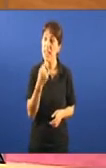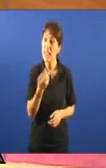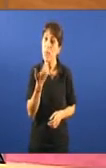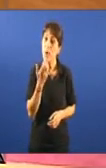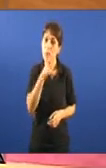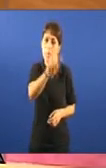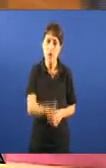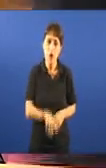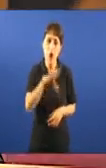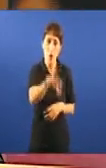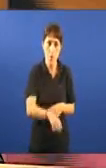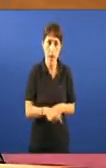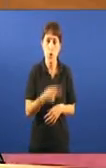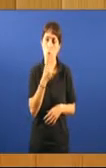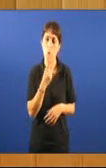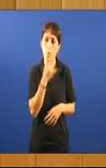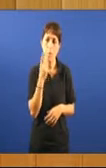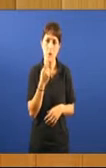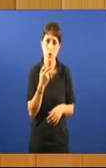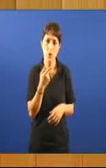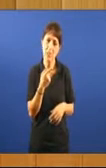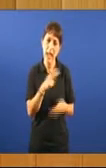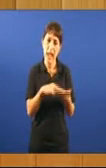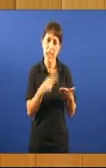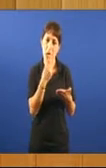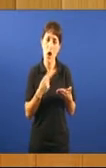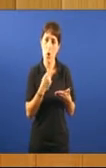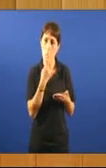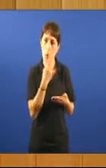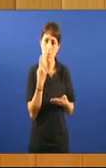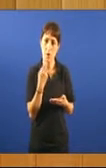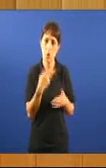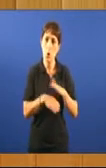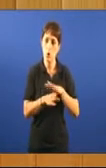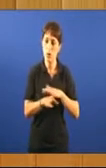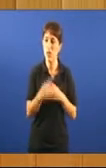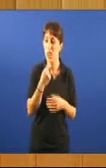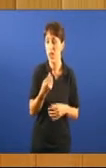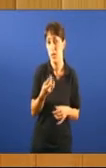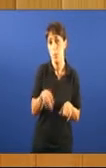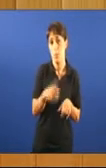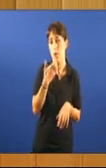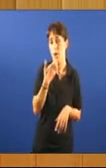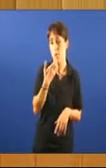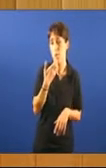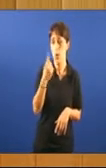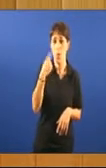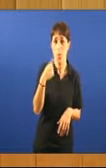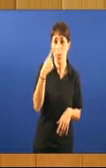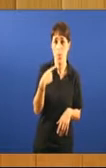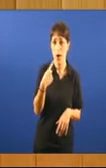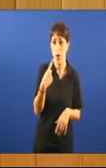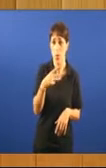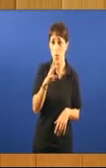comprador manteña o seu compromiso con Galiza. Mire, iso mismo dixo o Banco Popular cando mercou o Banco Pastor, e hoxe o